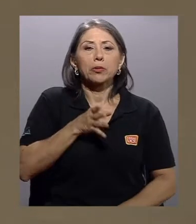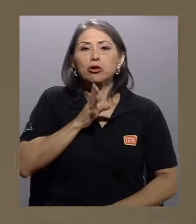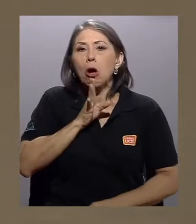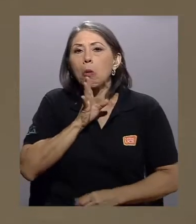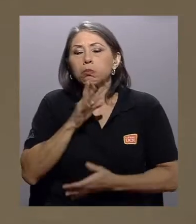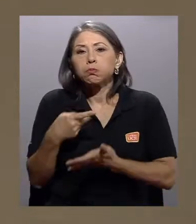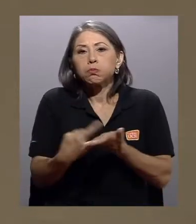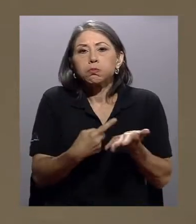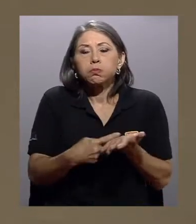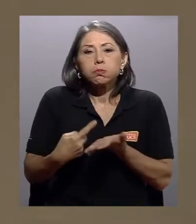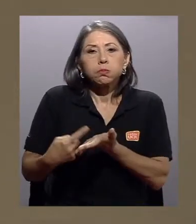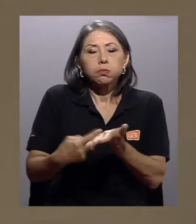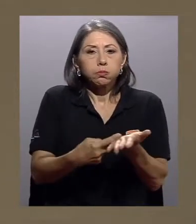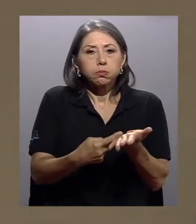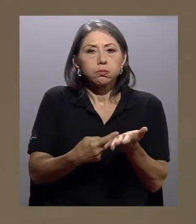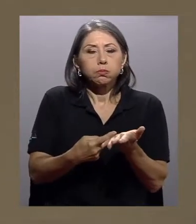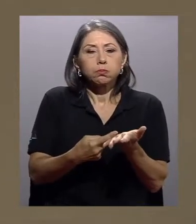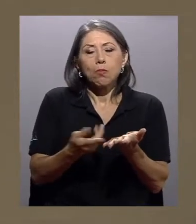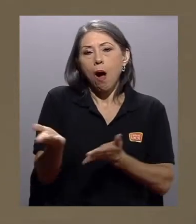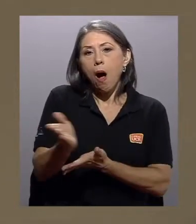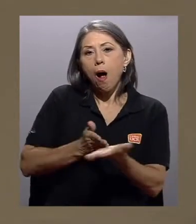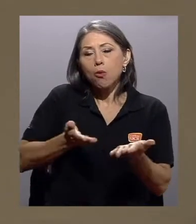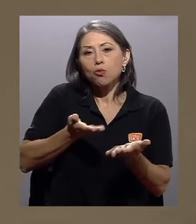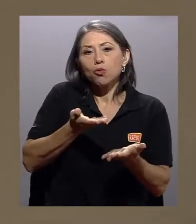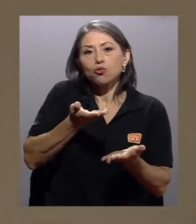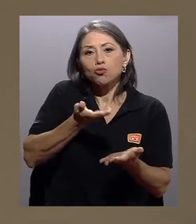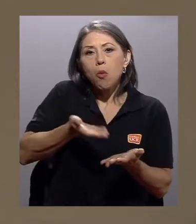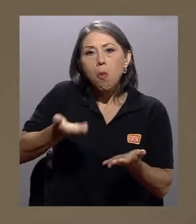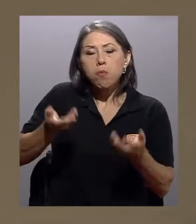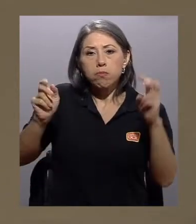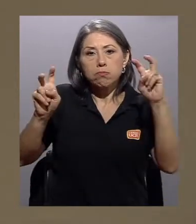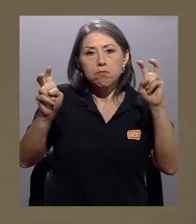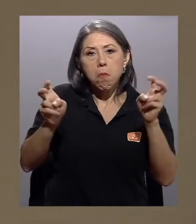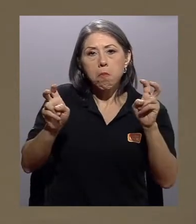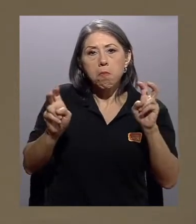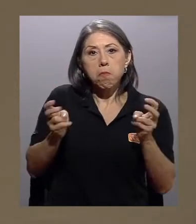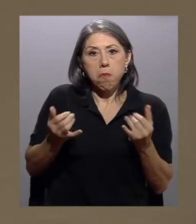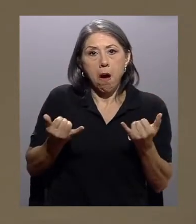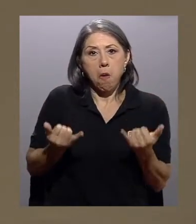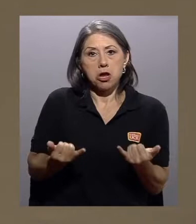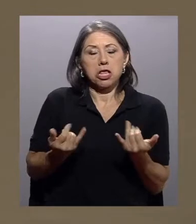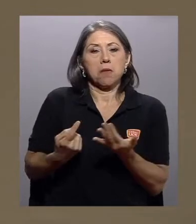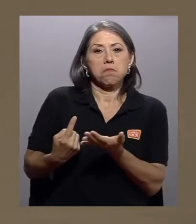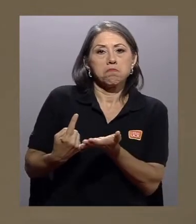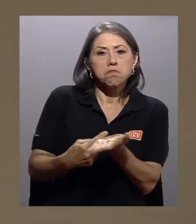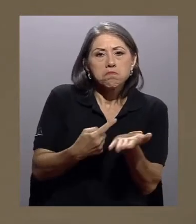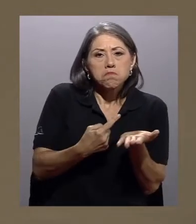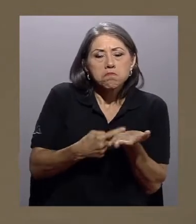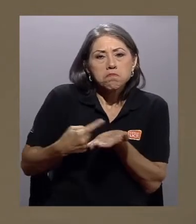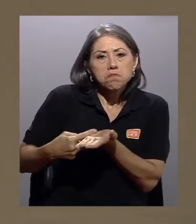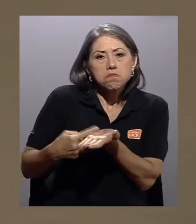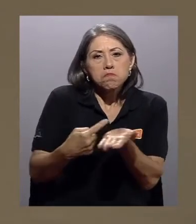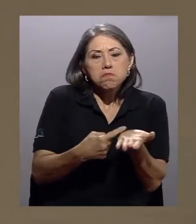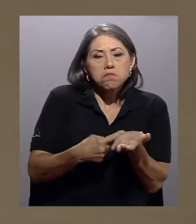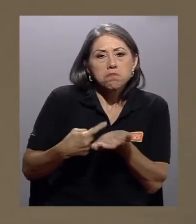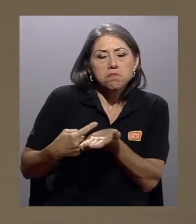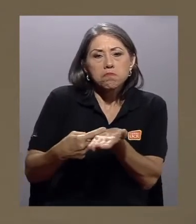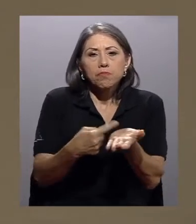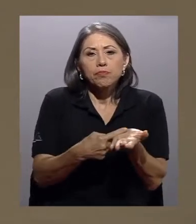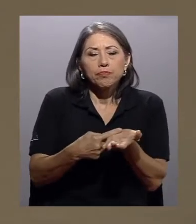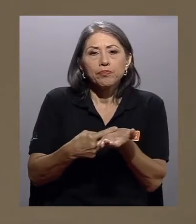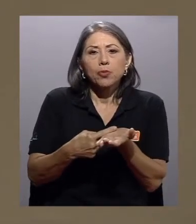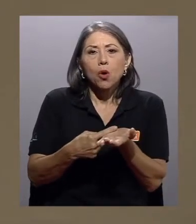discutir algunos de los aspectos que están en la palestra de la discusión